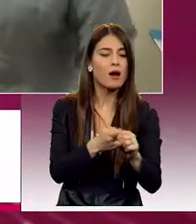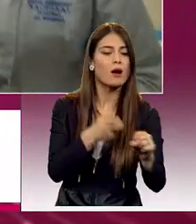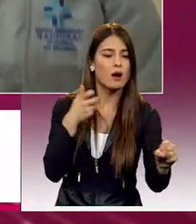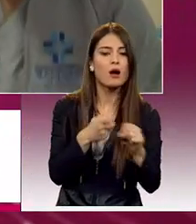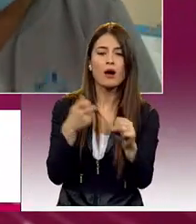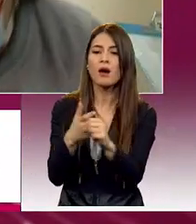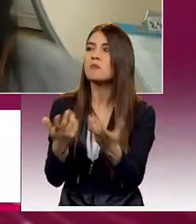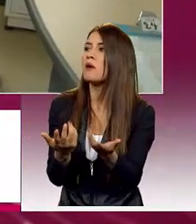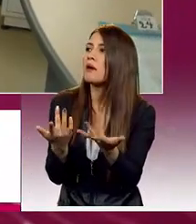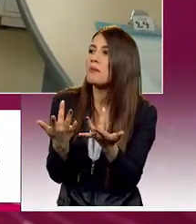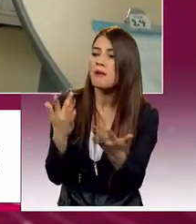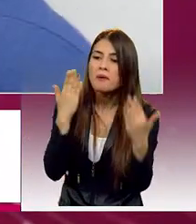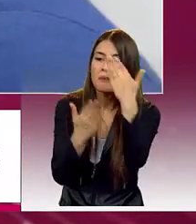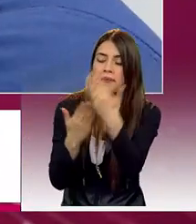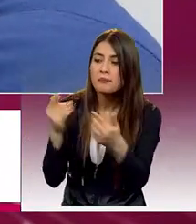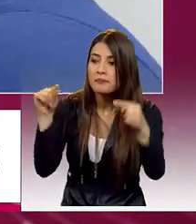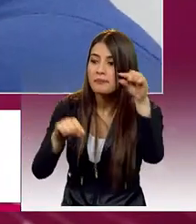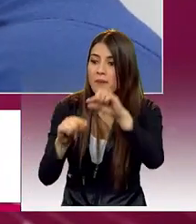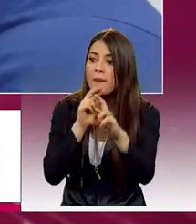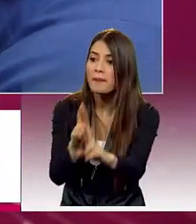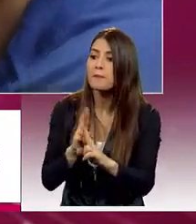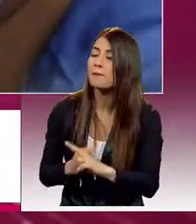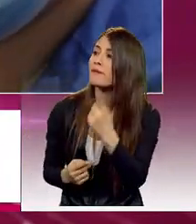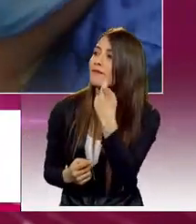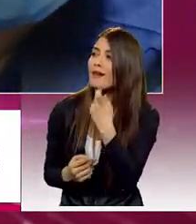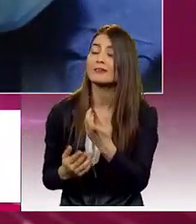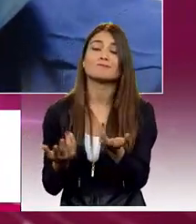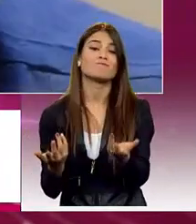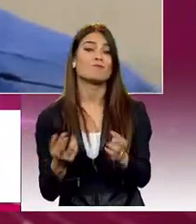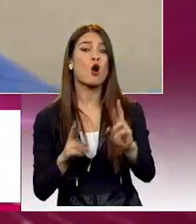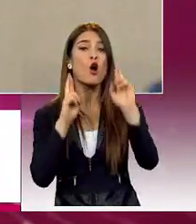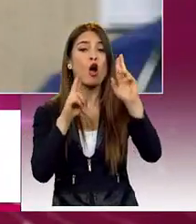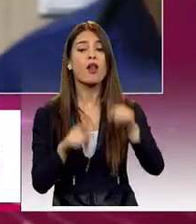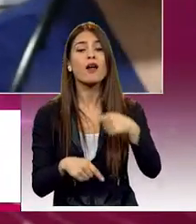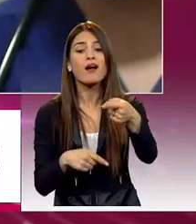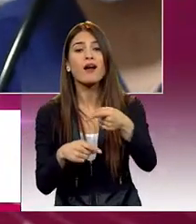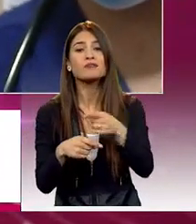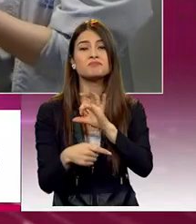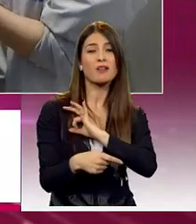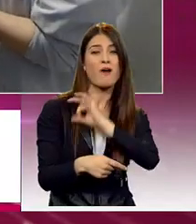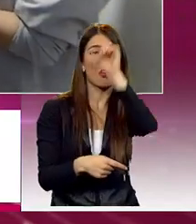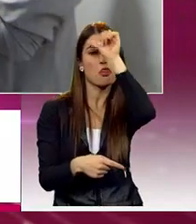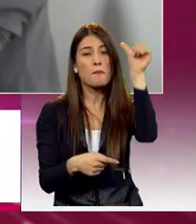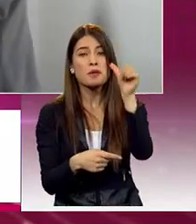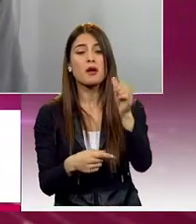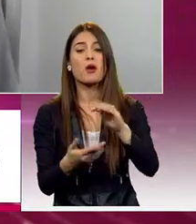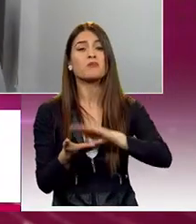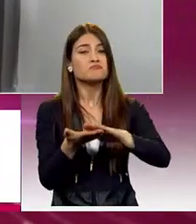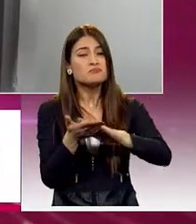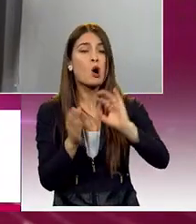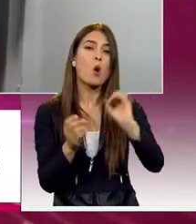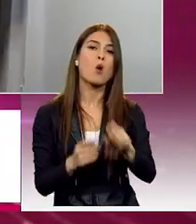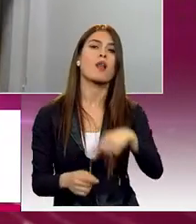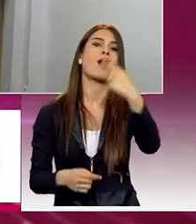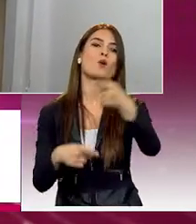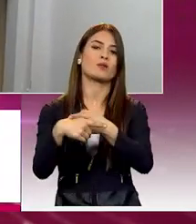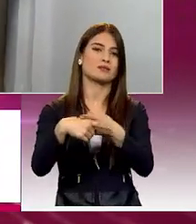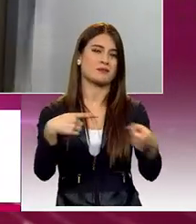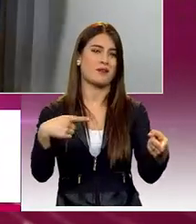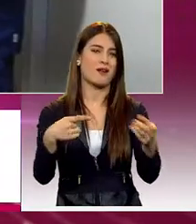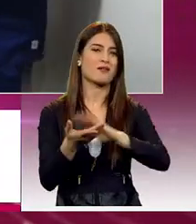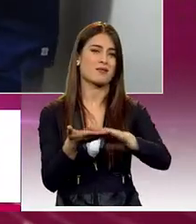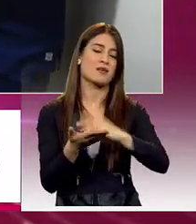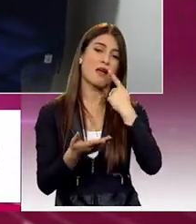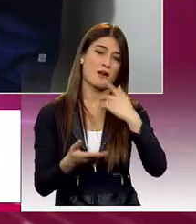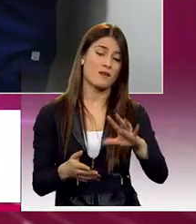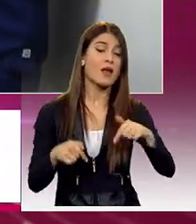botella. Esperamos que esto quede superado en el curso de este fin de semana, máximo la semana entrante. Bogotá tiene compradas 200.000